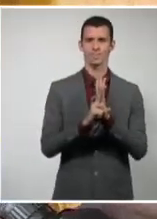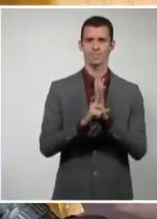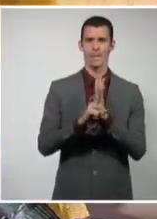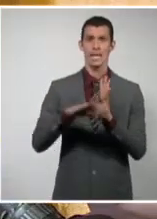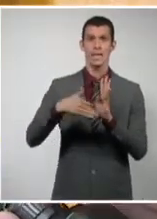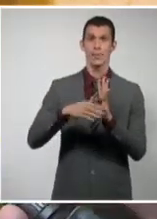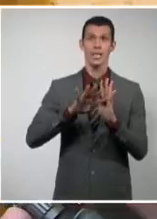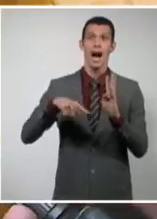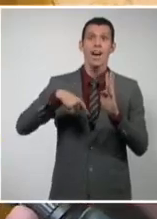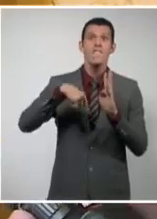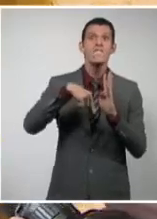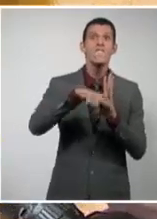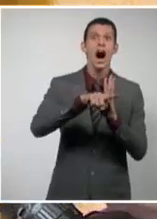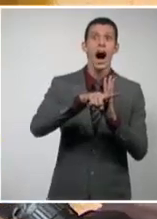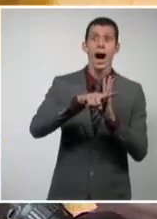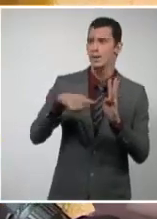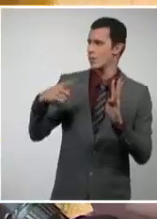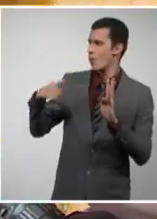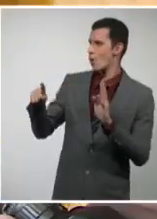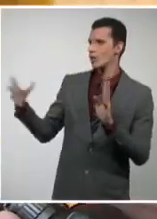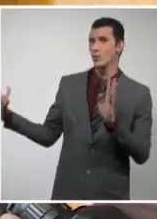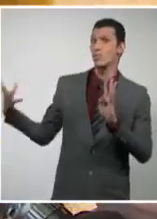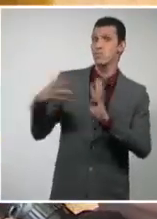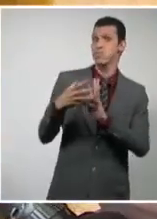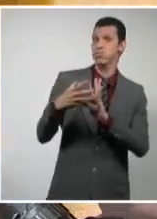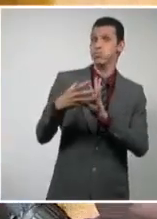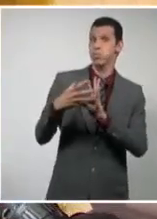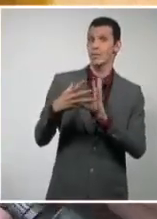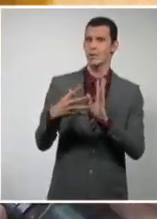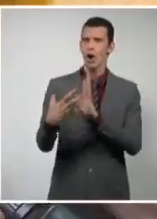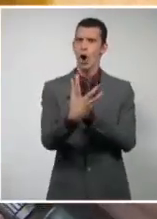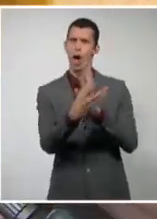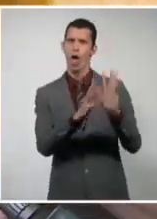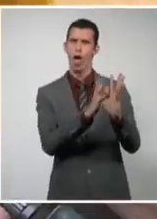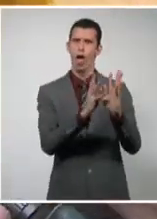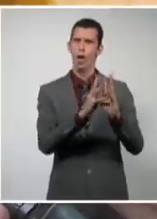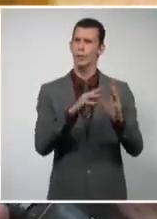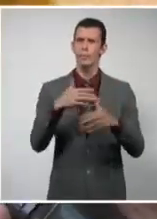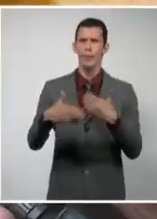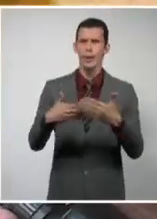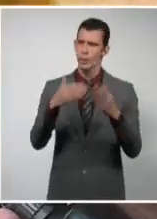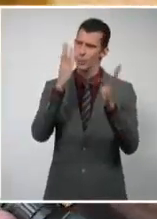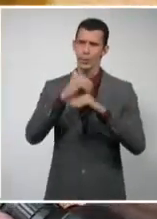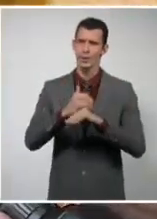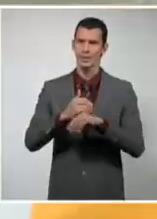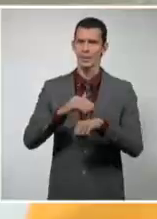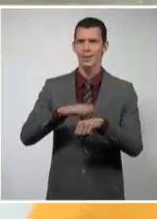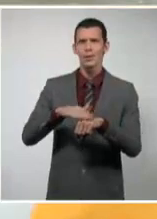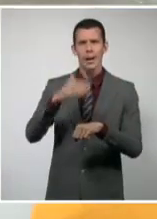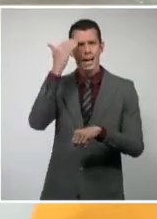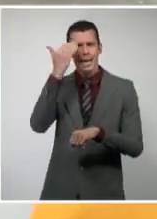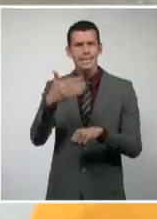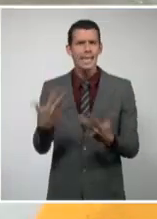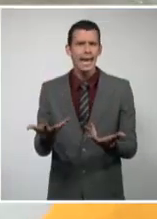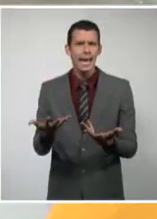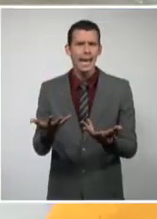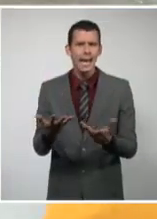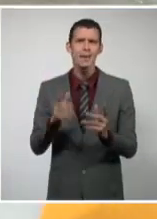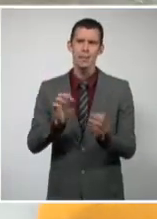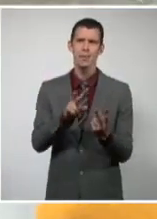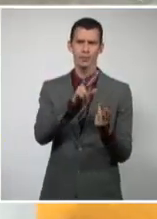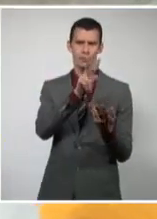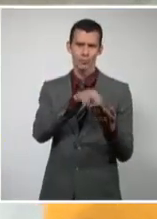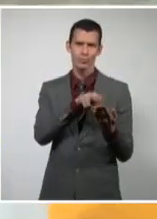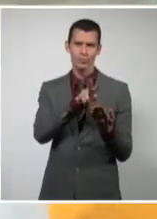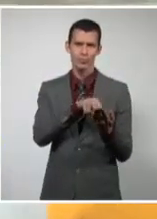las que venden el tiquecito, el pollo y todo eso. Entonces yo, que estoy necesitada, que trabajo en un policlínico, somos yo y mi esposo. No podemos permitir que